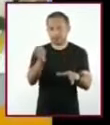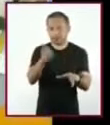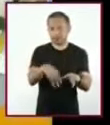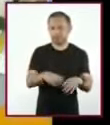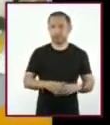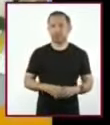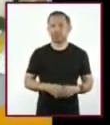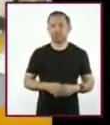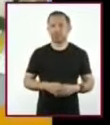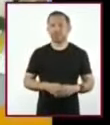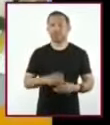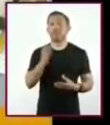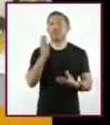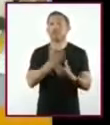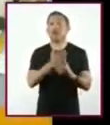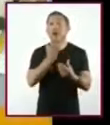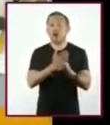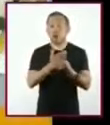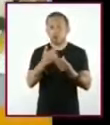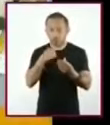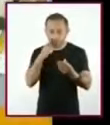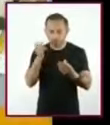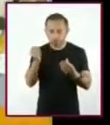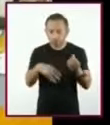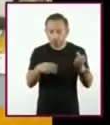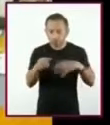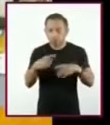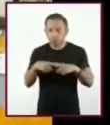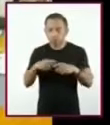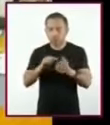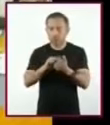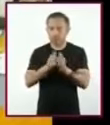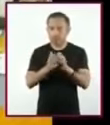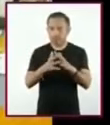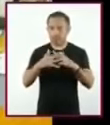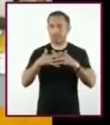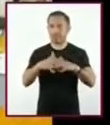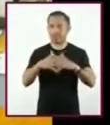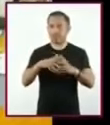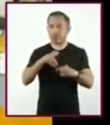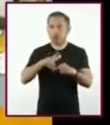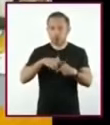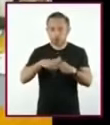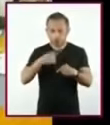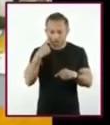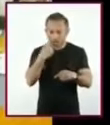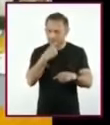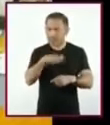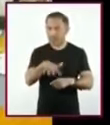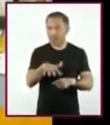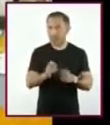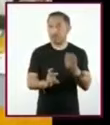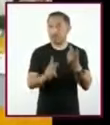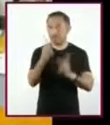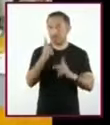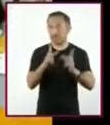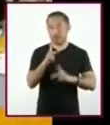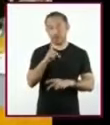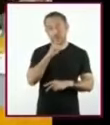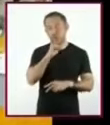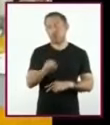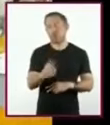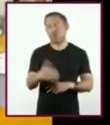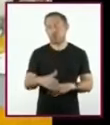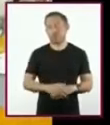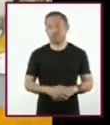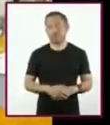Entonces voy a tener unos tacos con mucho color y mucho vegetal. Súper. Ya está. Alga